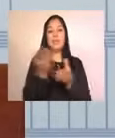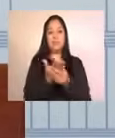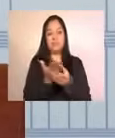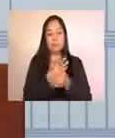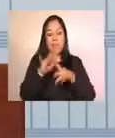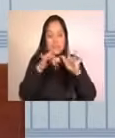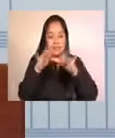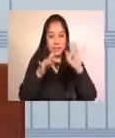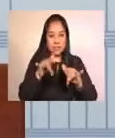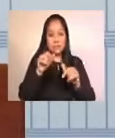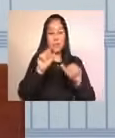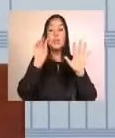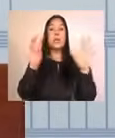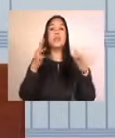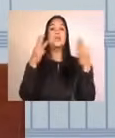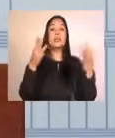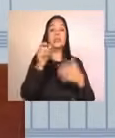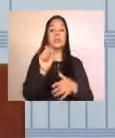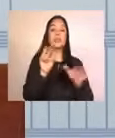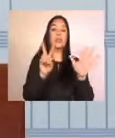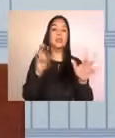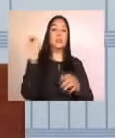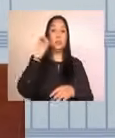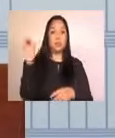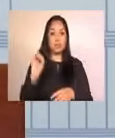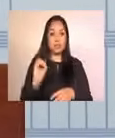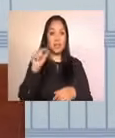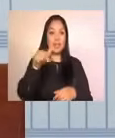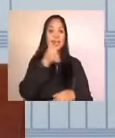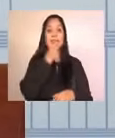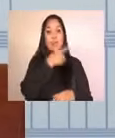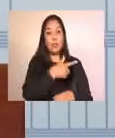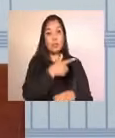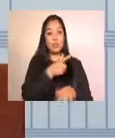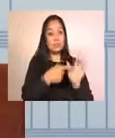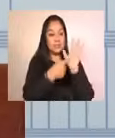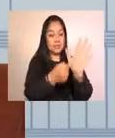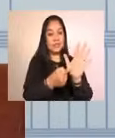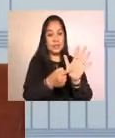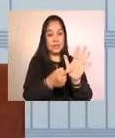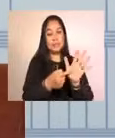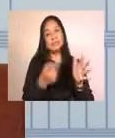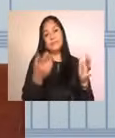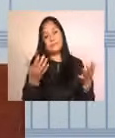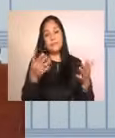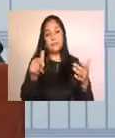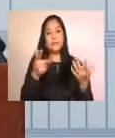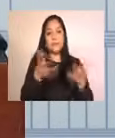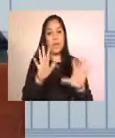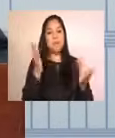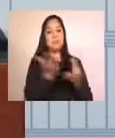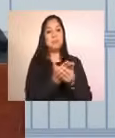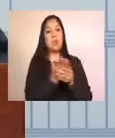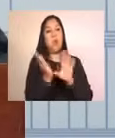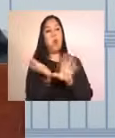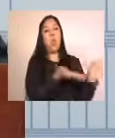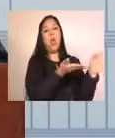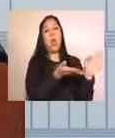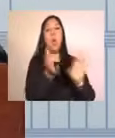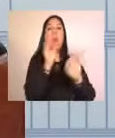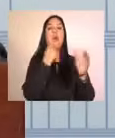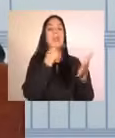el 18.7% de estas denuncias presentadas pues han sido archivadas o